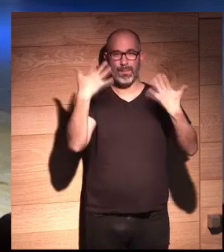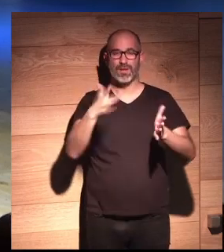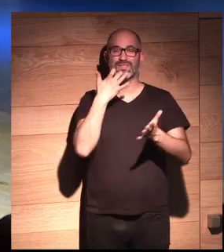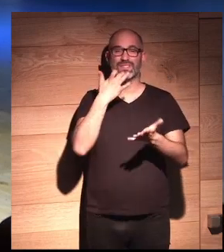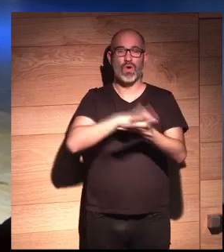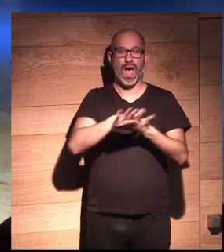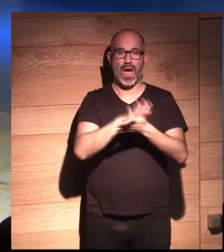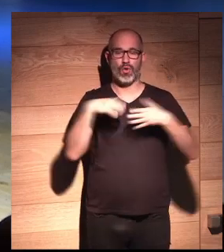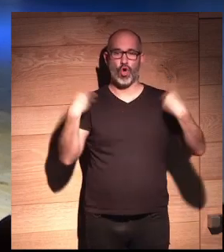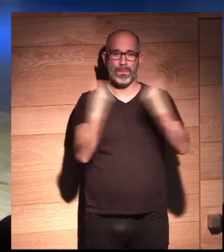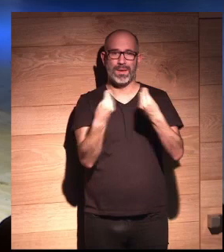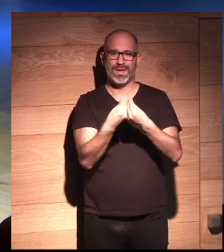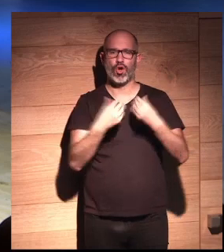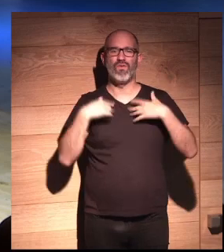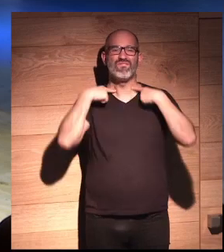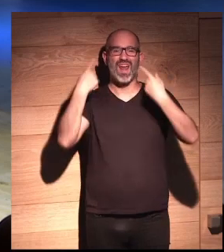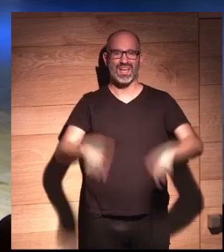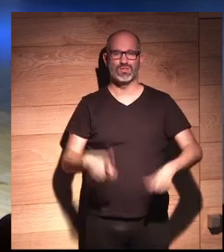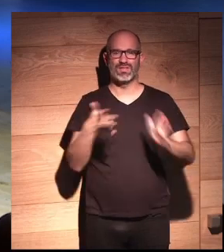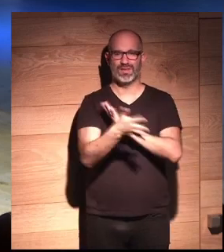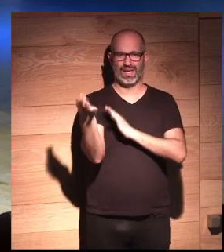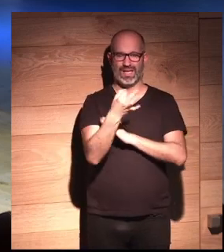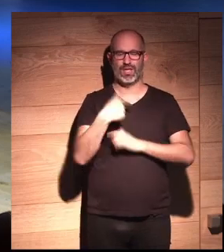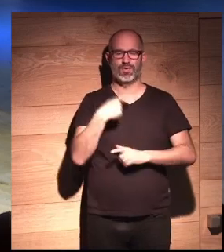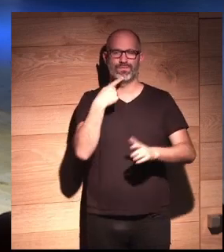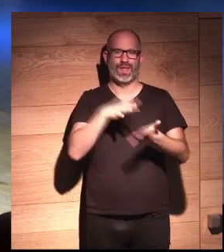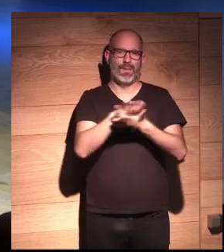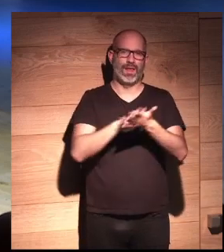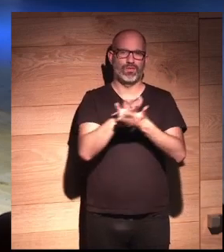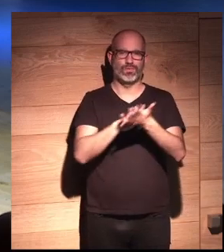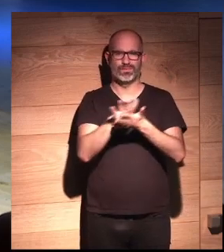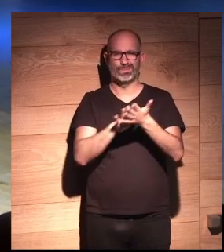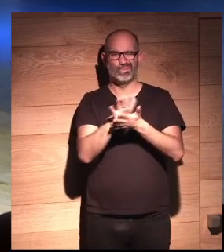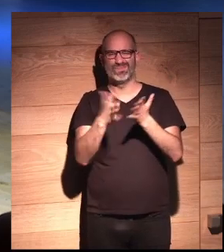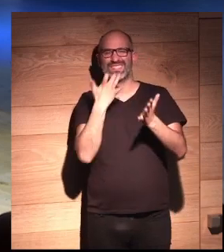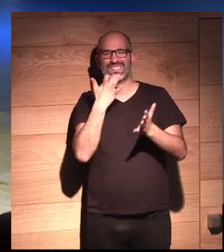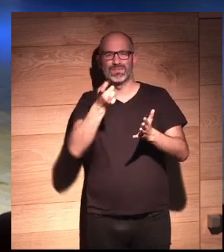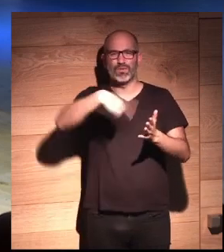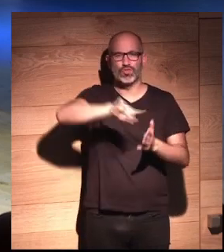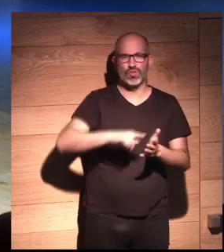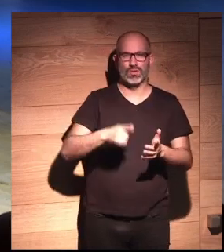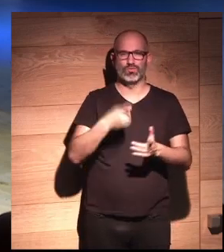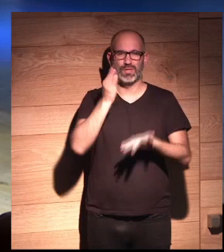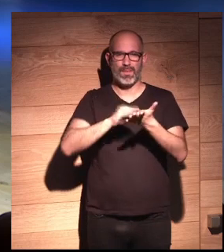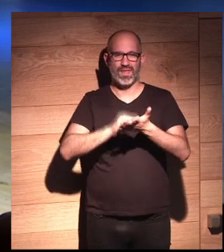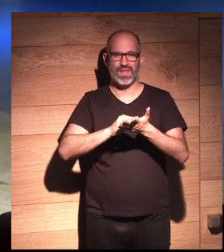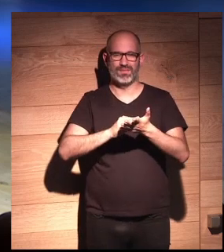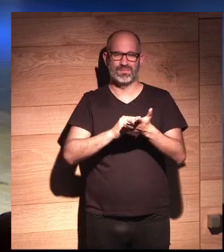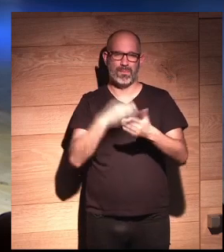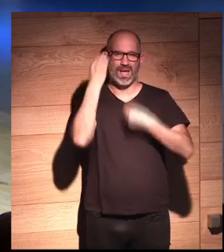hablo de convivir con el fracaso, me refiero a que si vosotros resistís a